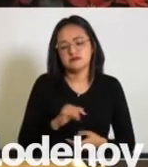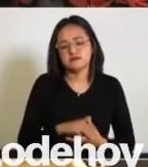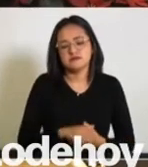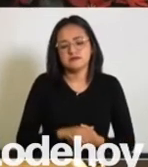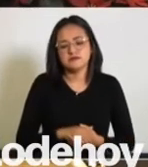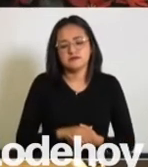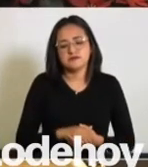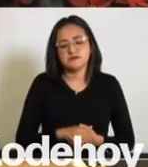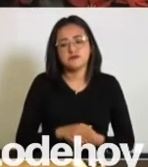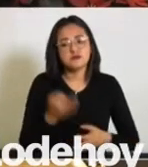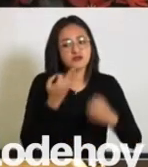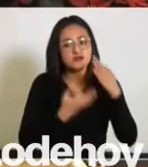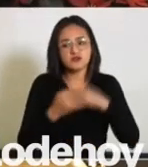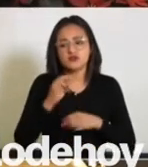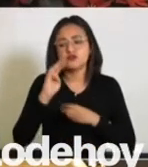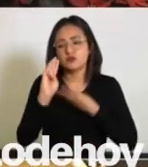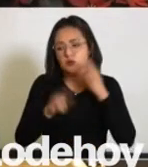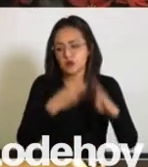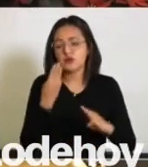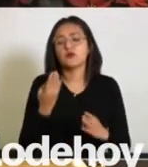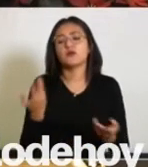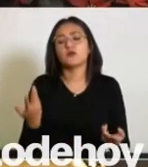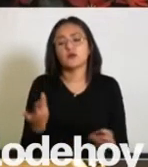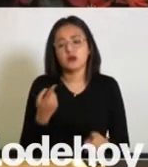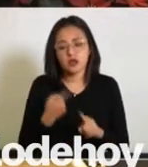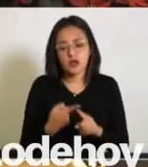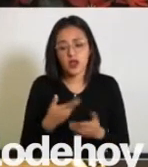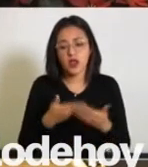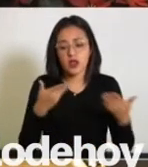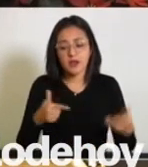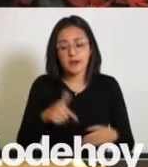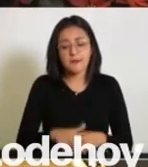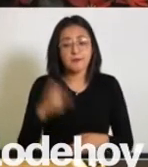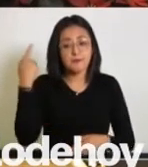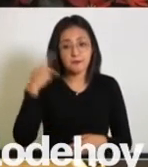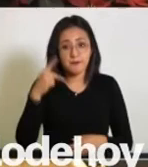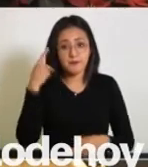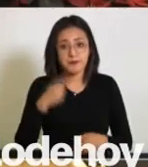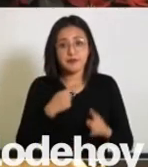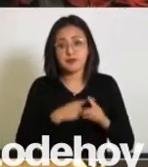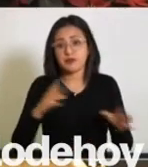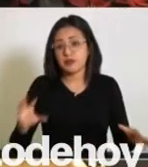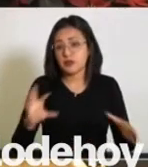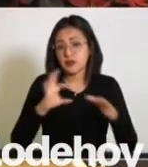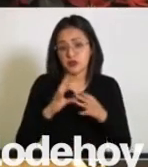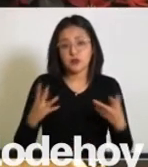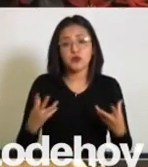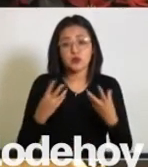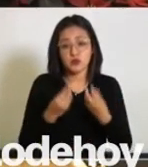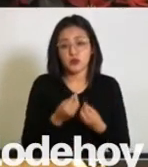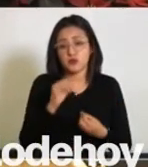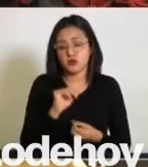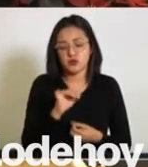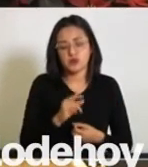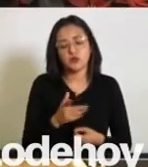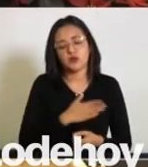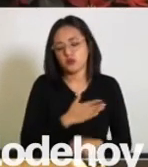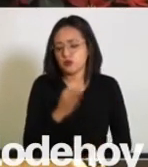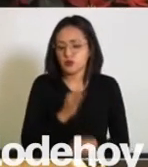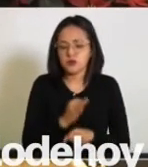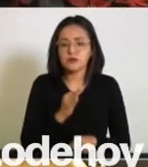mundo la que no nos corresponde a la puebla es la que vamos a vivir juntos y bueno